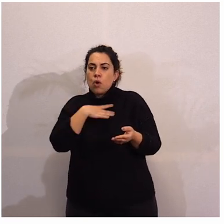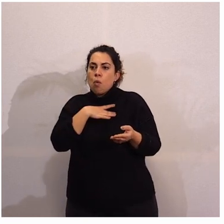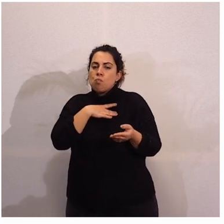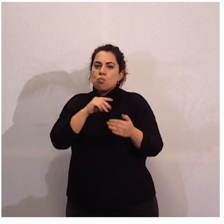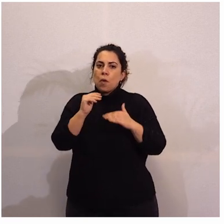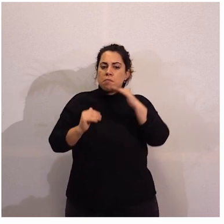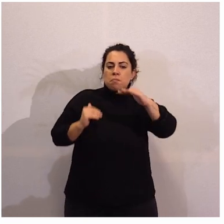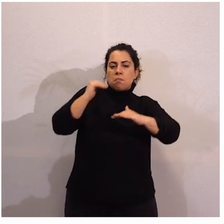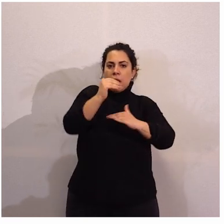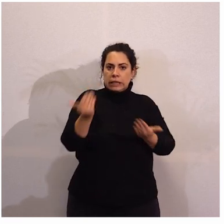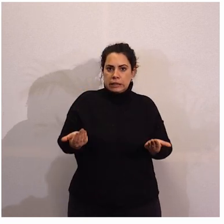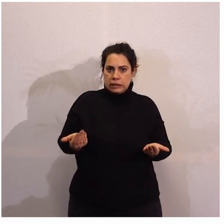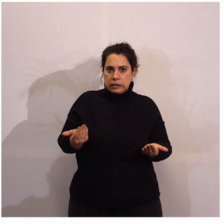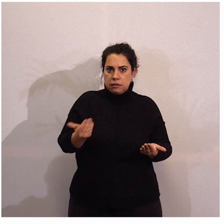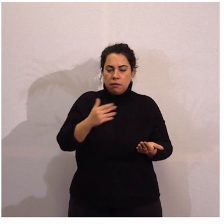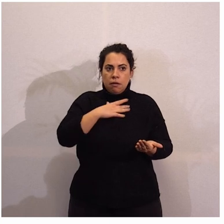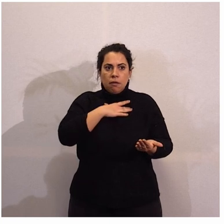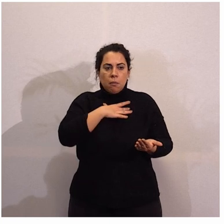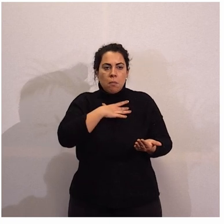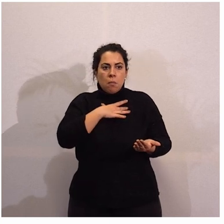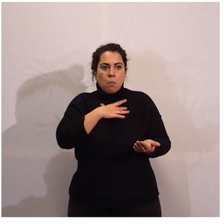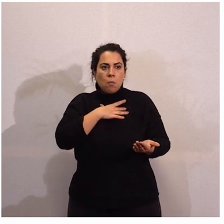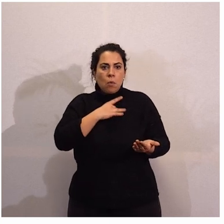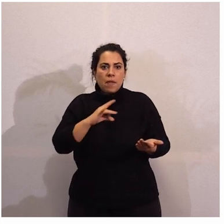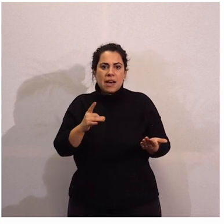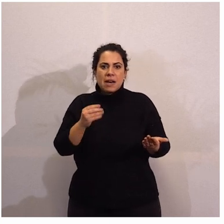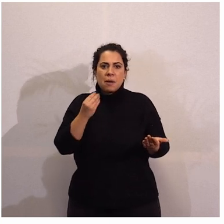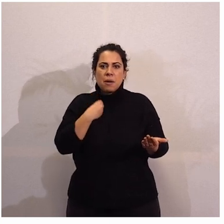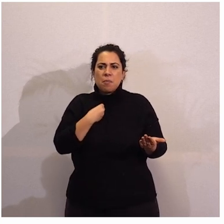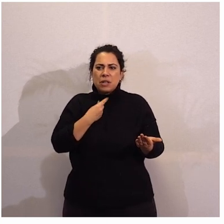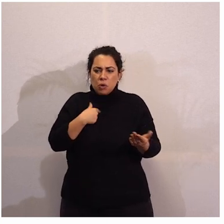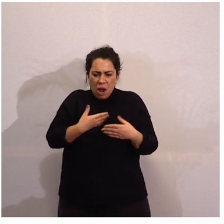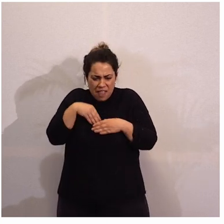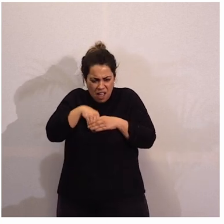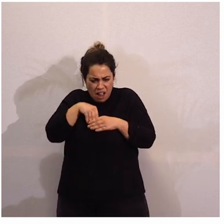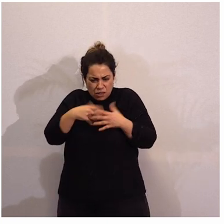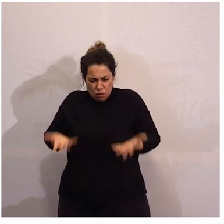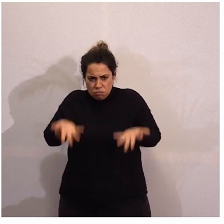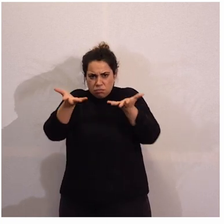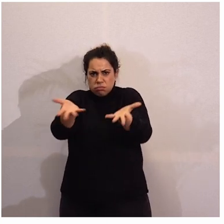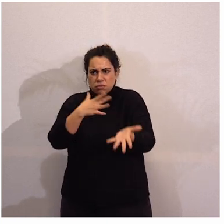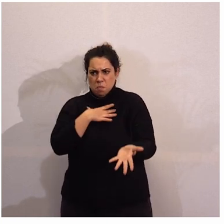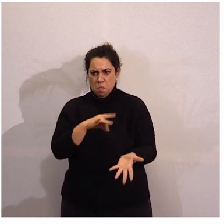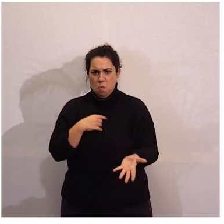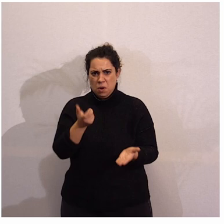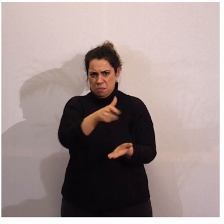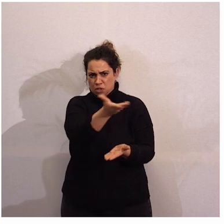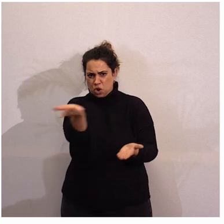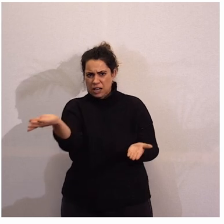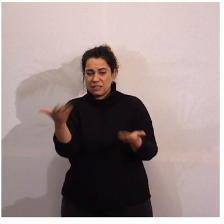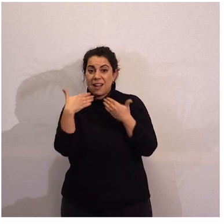alto, pueden ofrecer lo que ellas tienen dentro, pueden ofrecerlo a los demás a